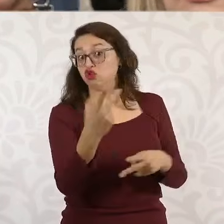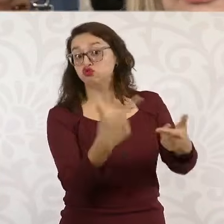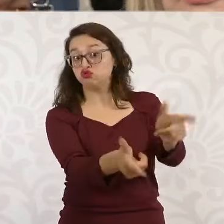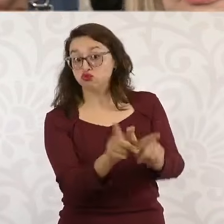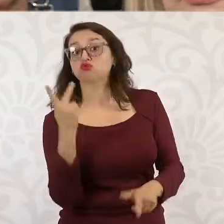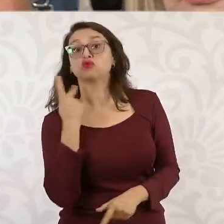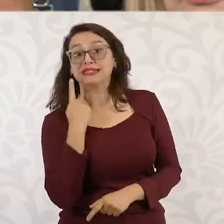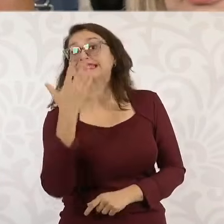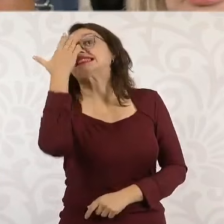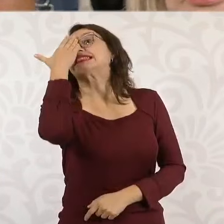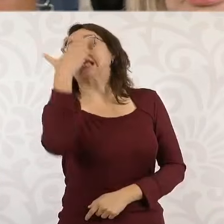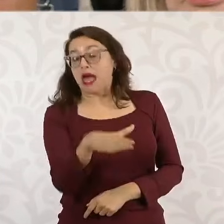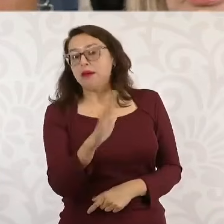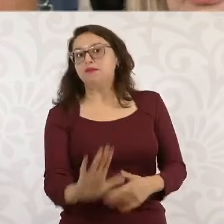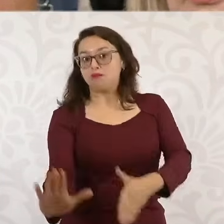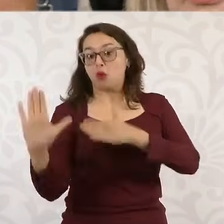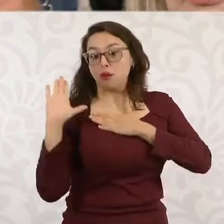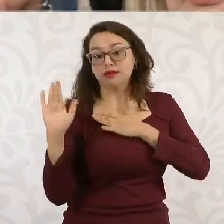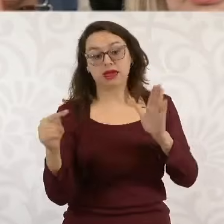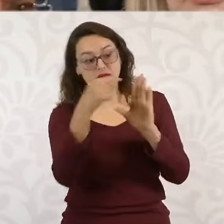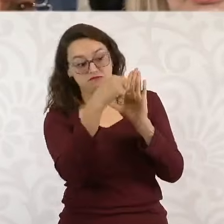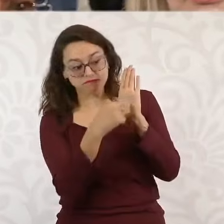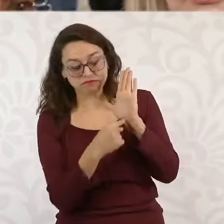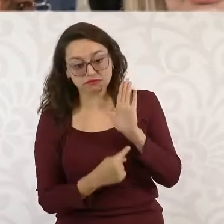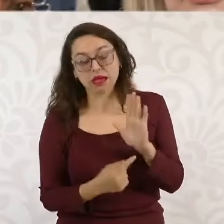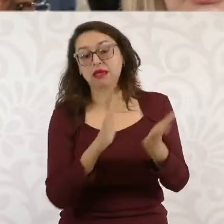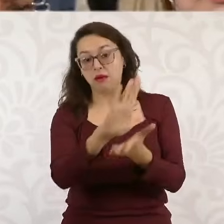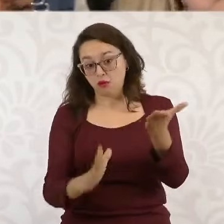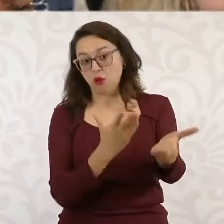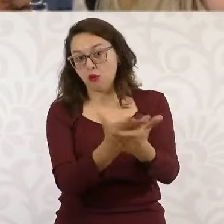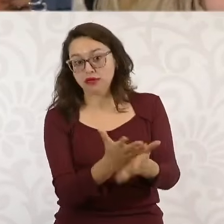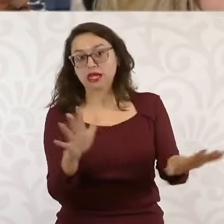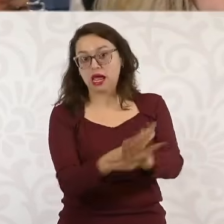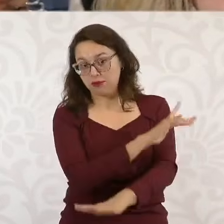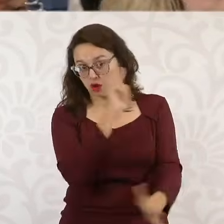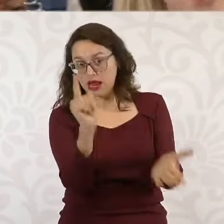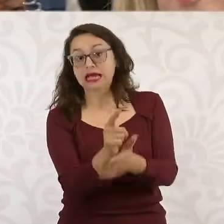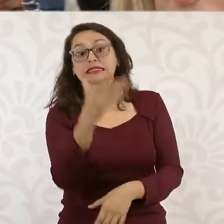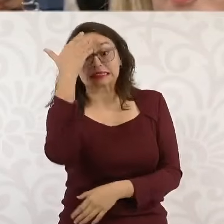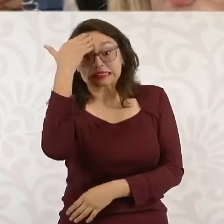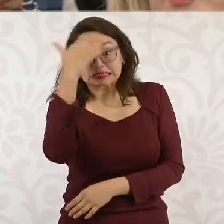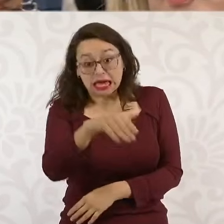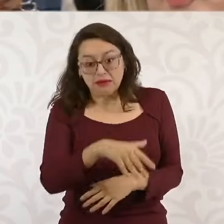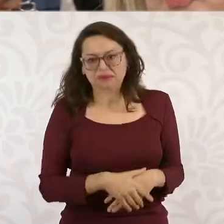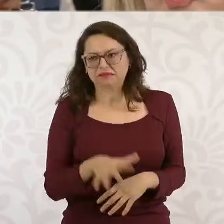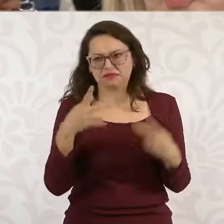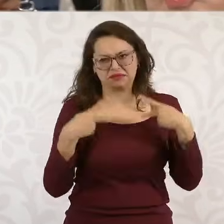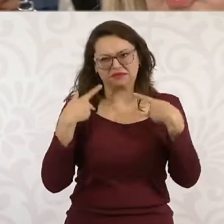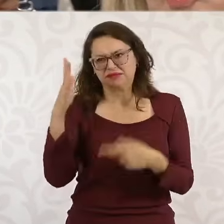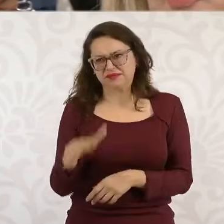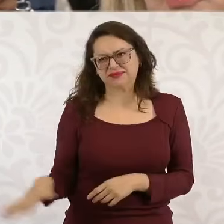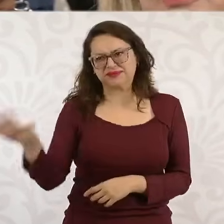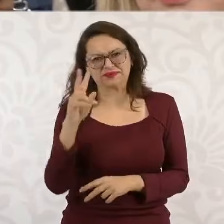las 6 propuestas que contenía, que en esencia es lo que hoy nos está presentando. ¿Bastará el escarnio público, presidenta,